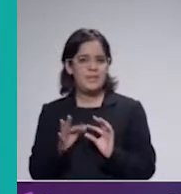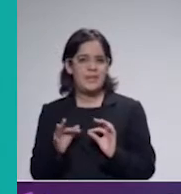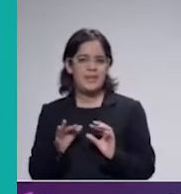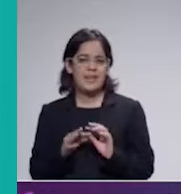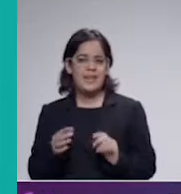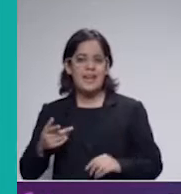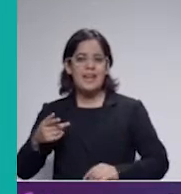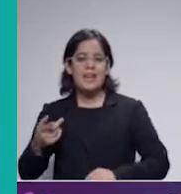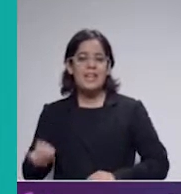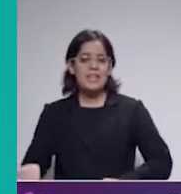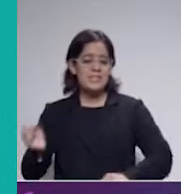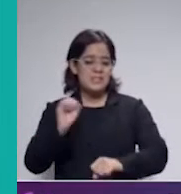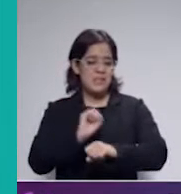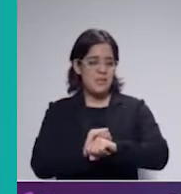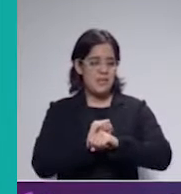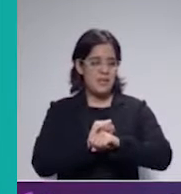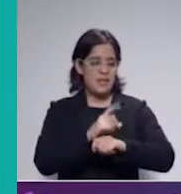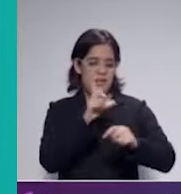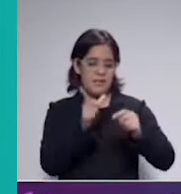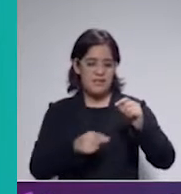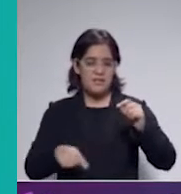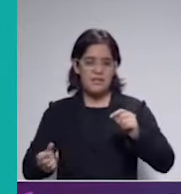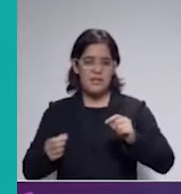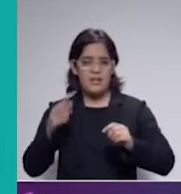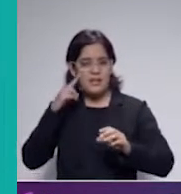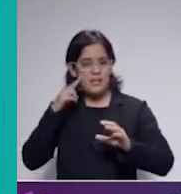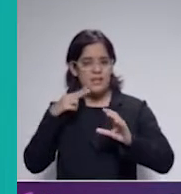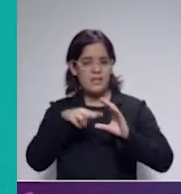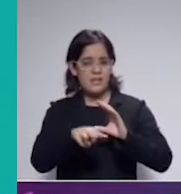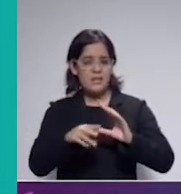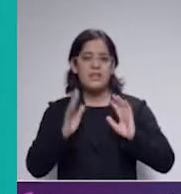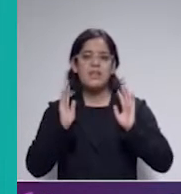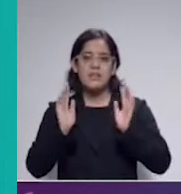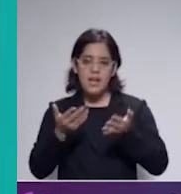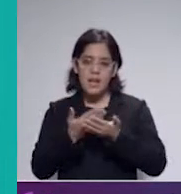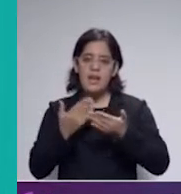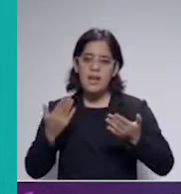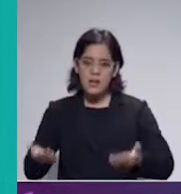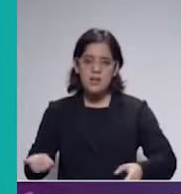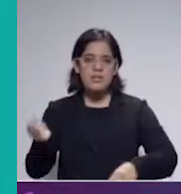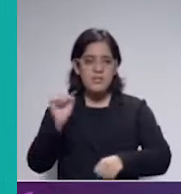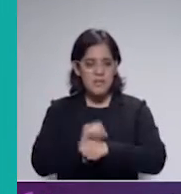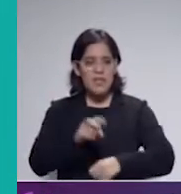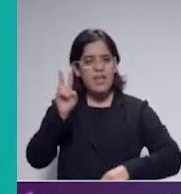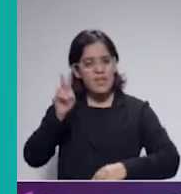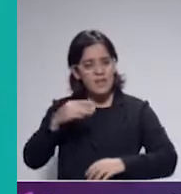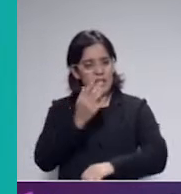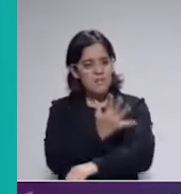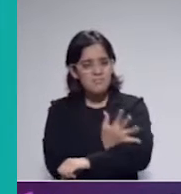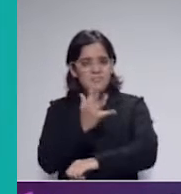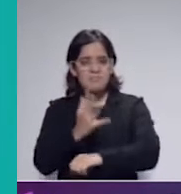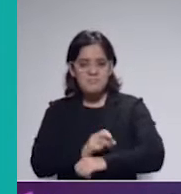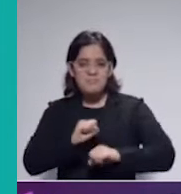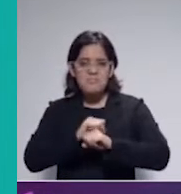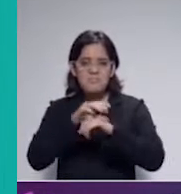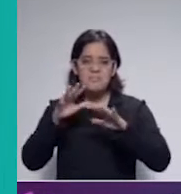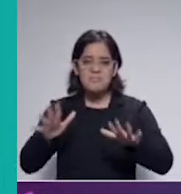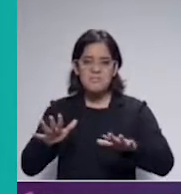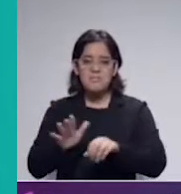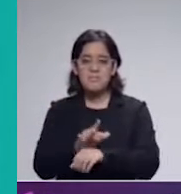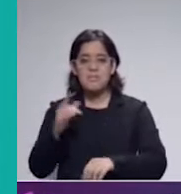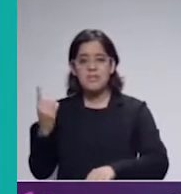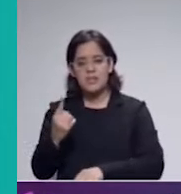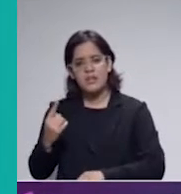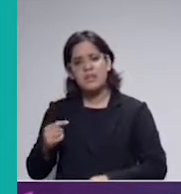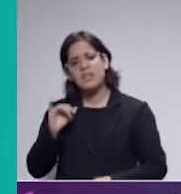La Semana Nacional de Transparencia, pues ahora sí es Semana Nacional de Transparencia, porque anteriormente, pues ni duraba toda